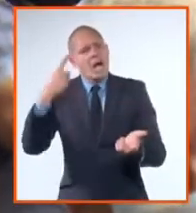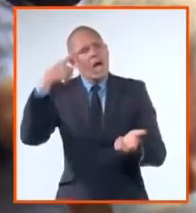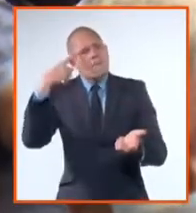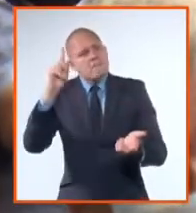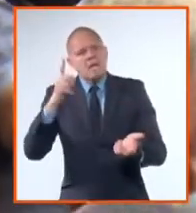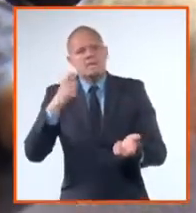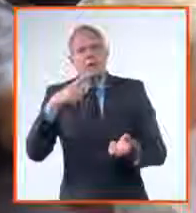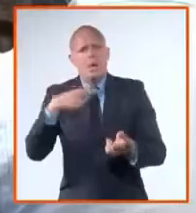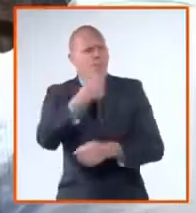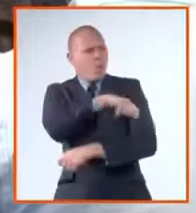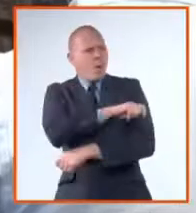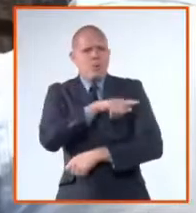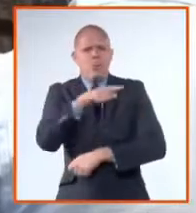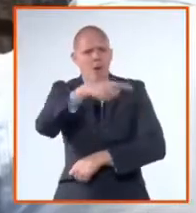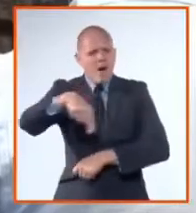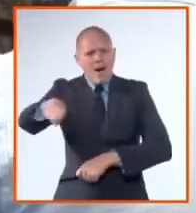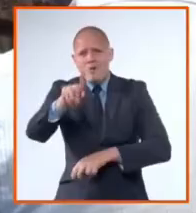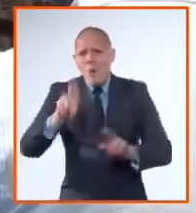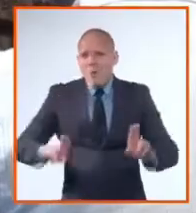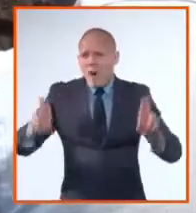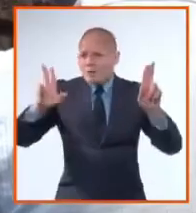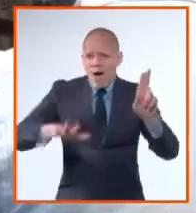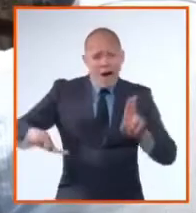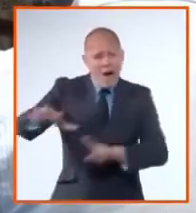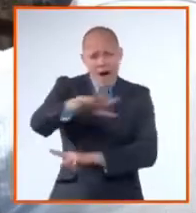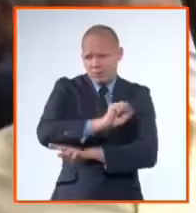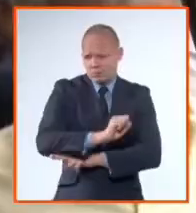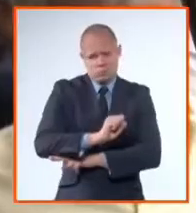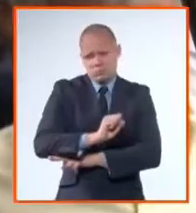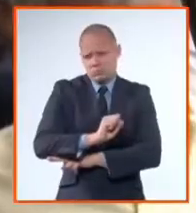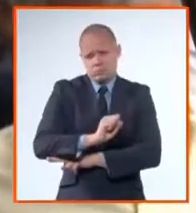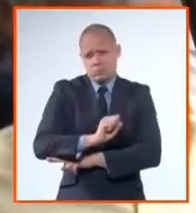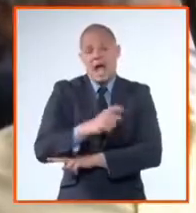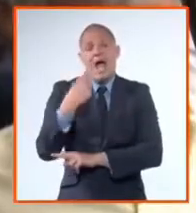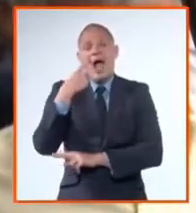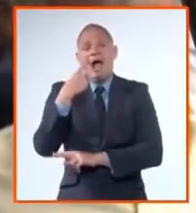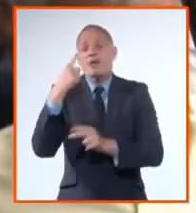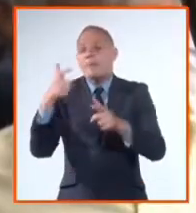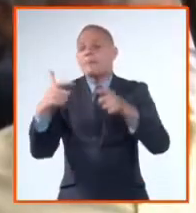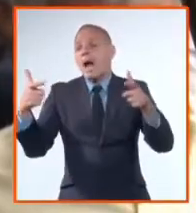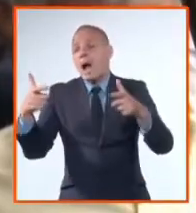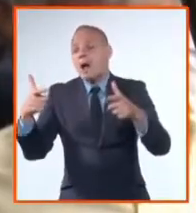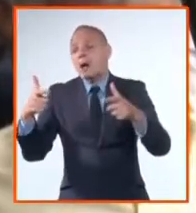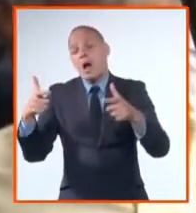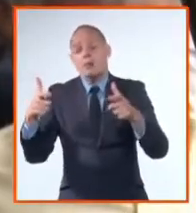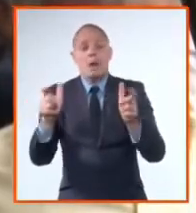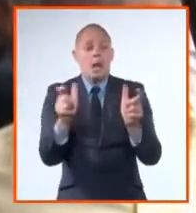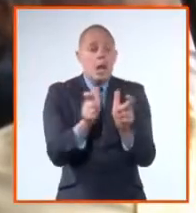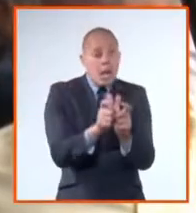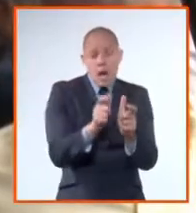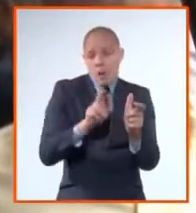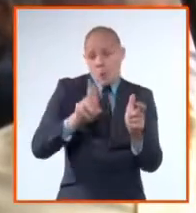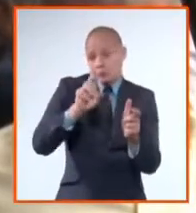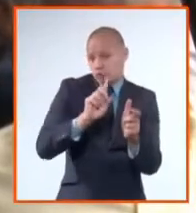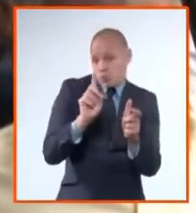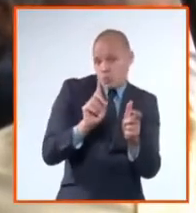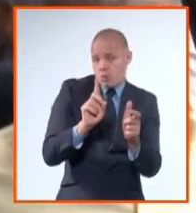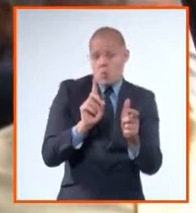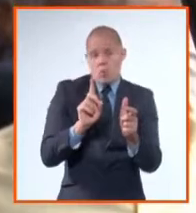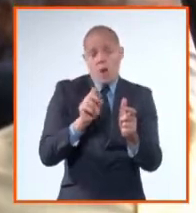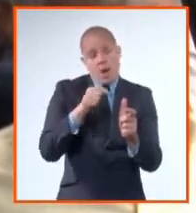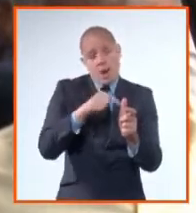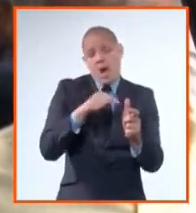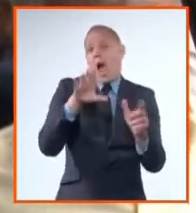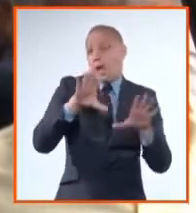me comprometo, actúo, promuevo, etcétera. Entonces, no sigo, pero lo que quiero decir que sí se sepa que